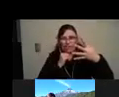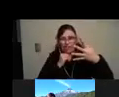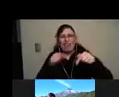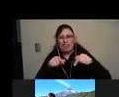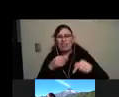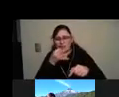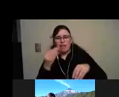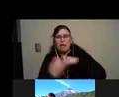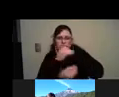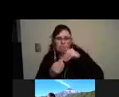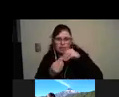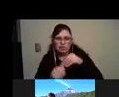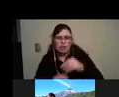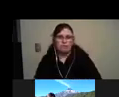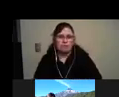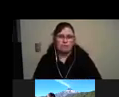Y eso.